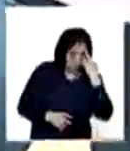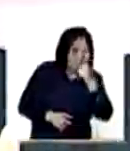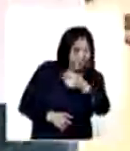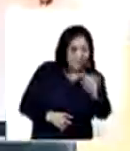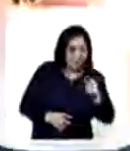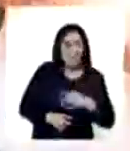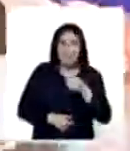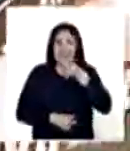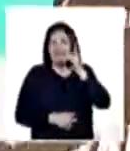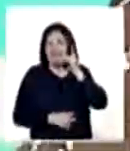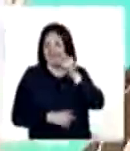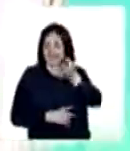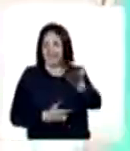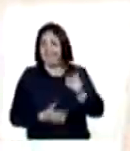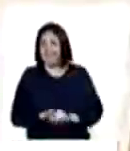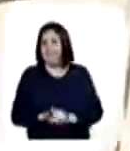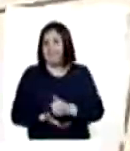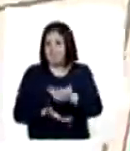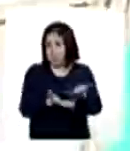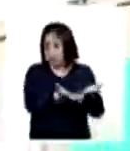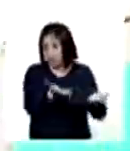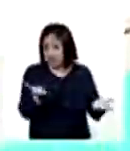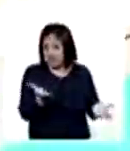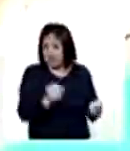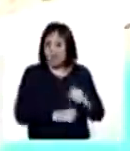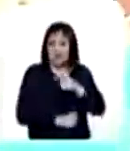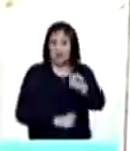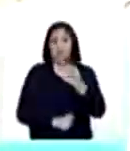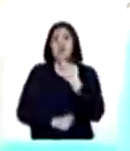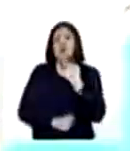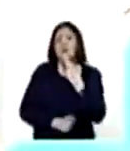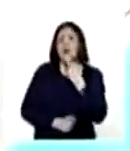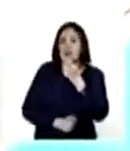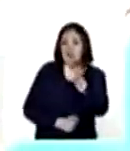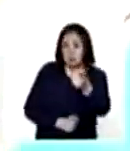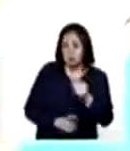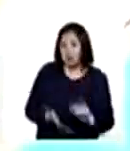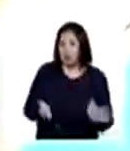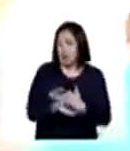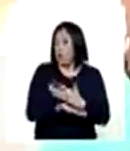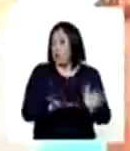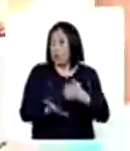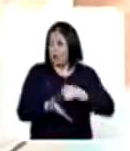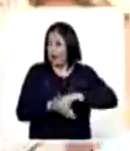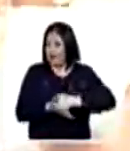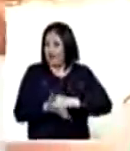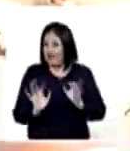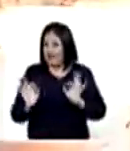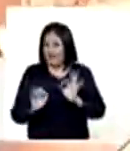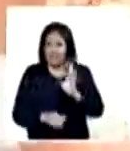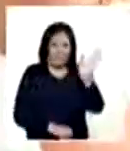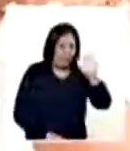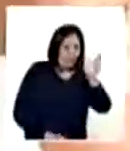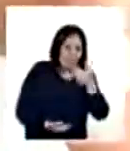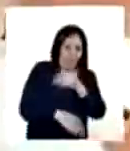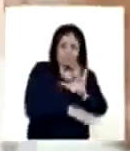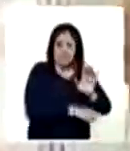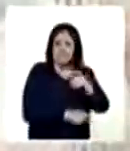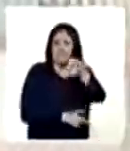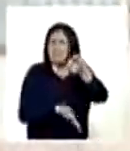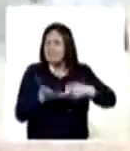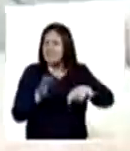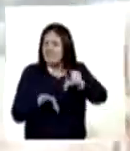la dieta, a ver, por ejemplo. Y aquí tenemos siempre unos postres sin harina, imagínense. Hola, buenas tardes. ¿A base